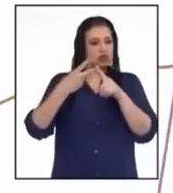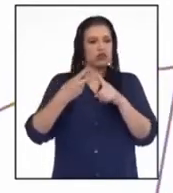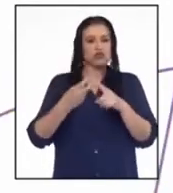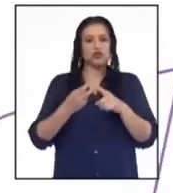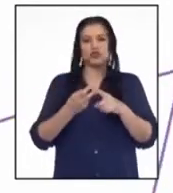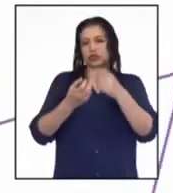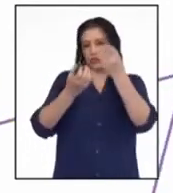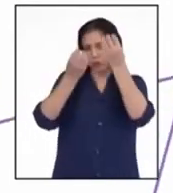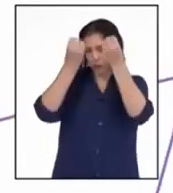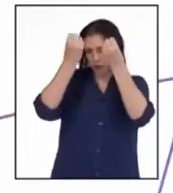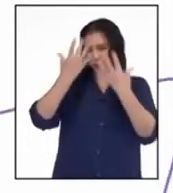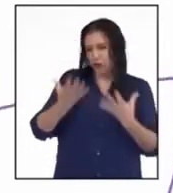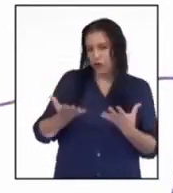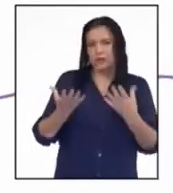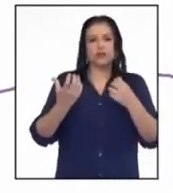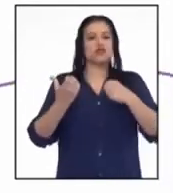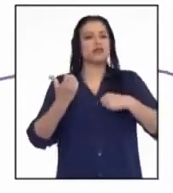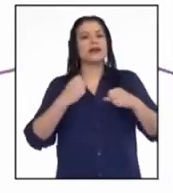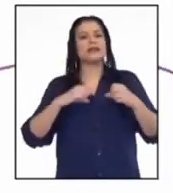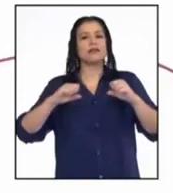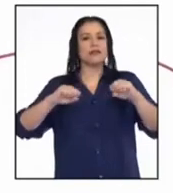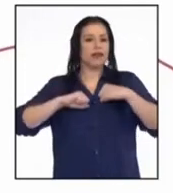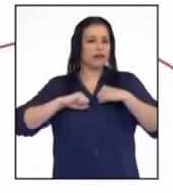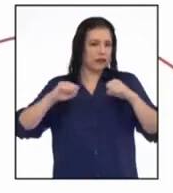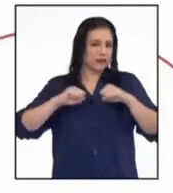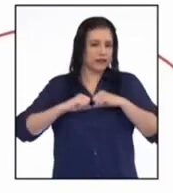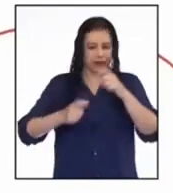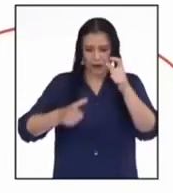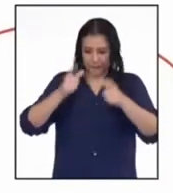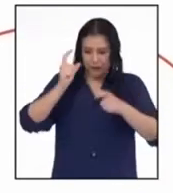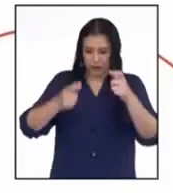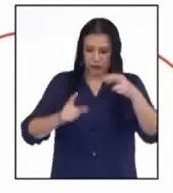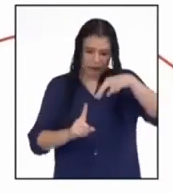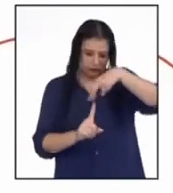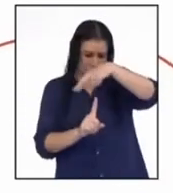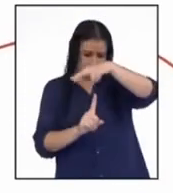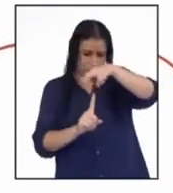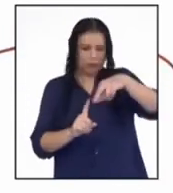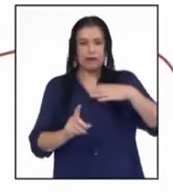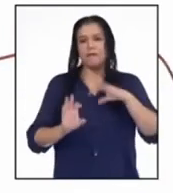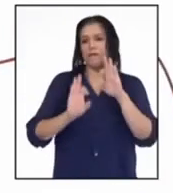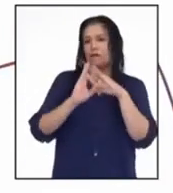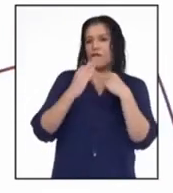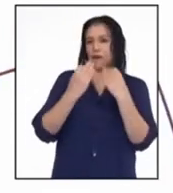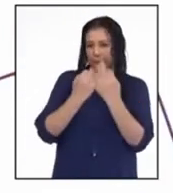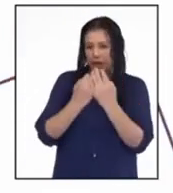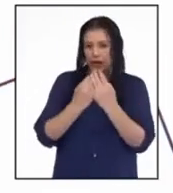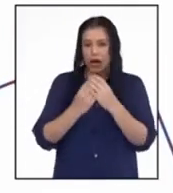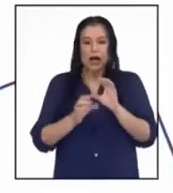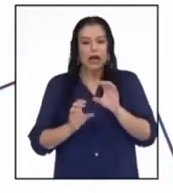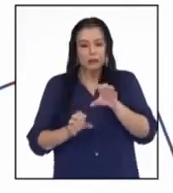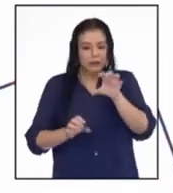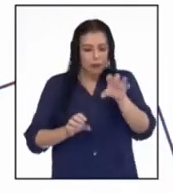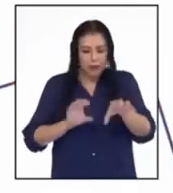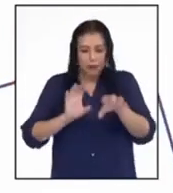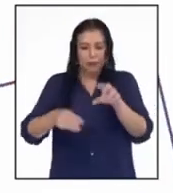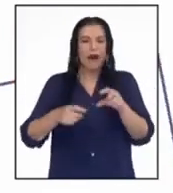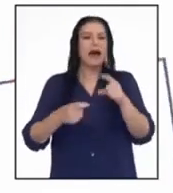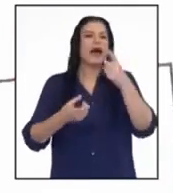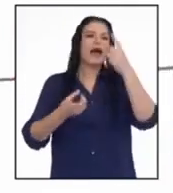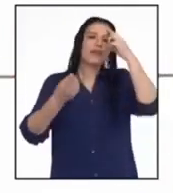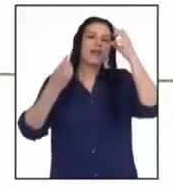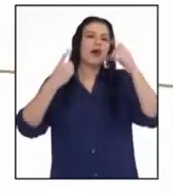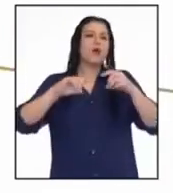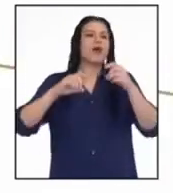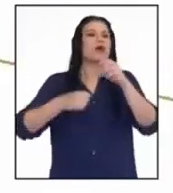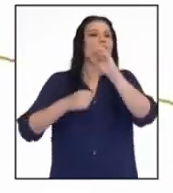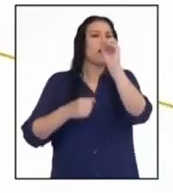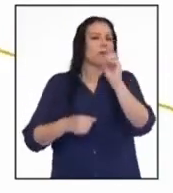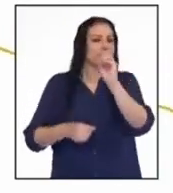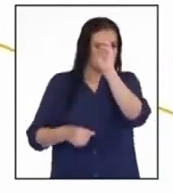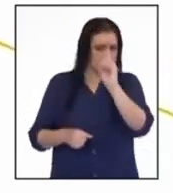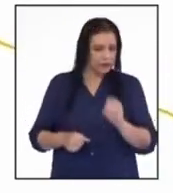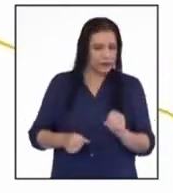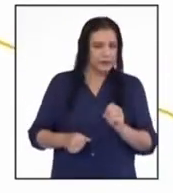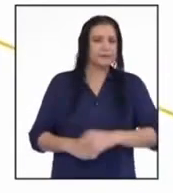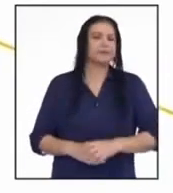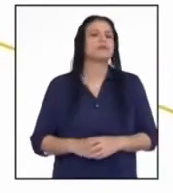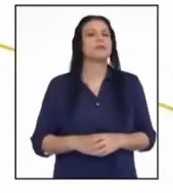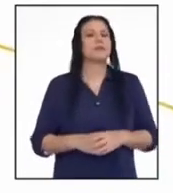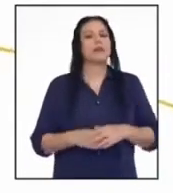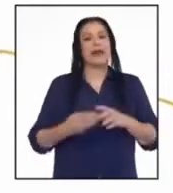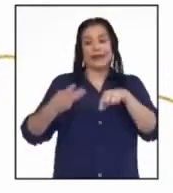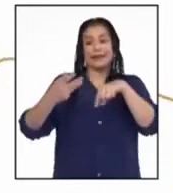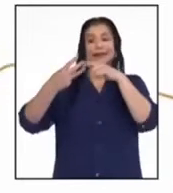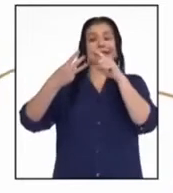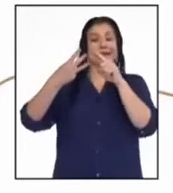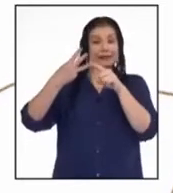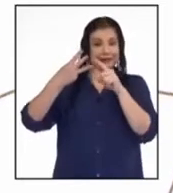Recopilamos información sobre actividades físicas de las personas de nuestro entorno familiar y la clasificamos según el tipo de variable estadística.